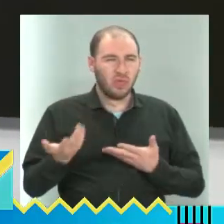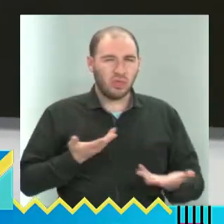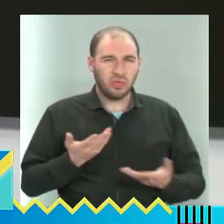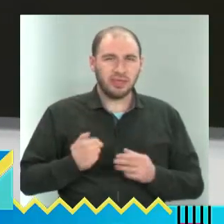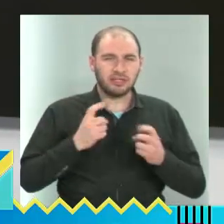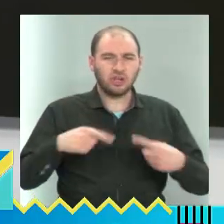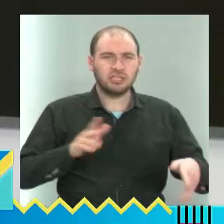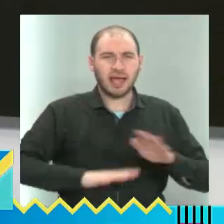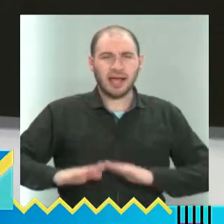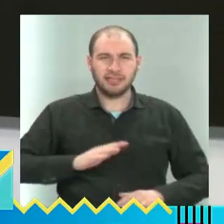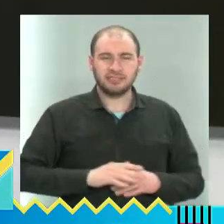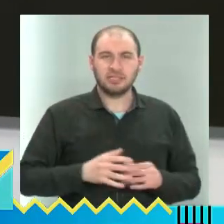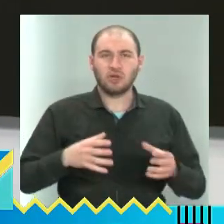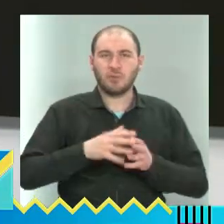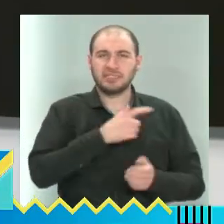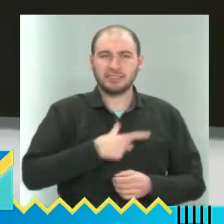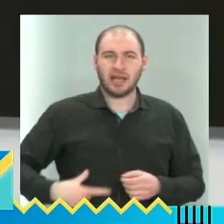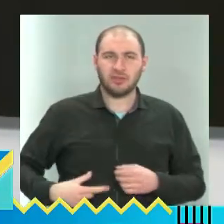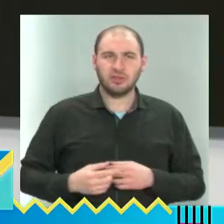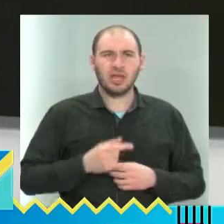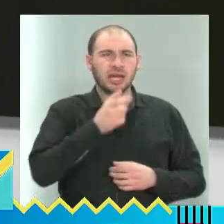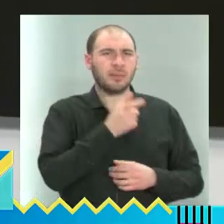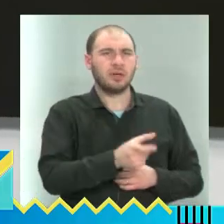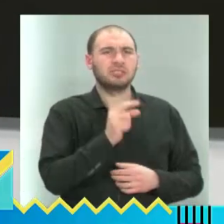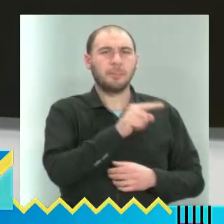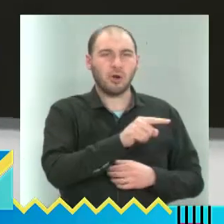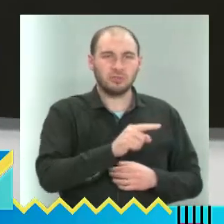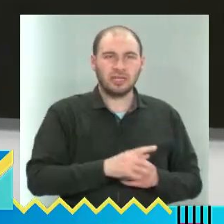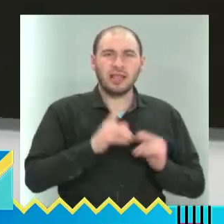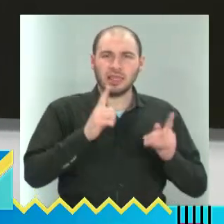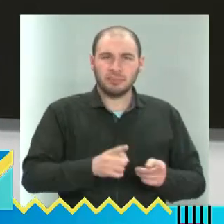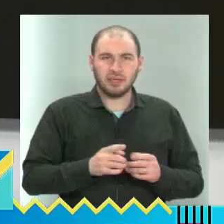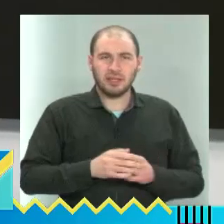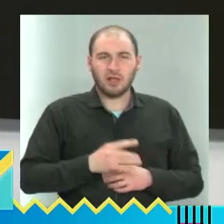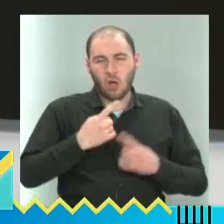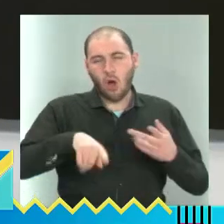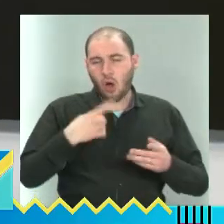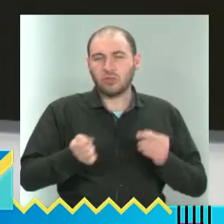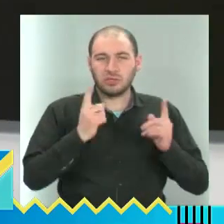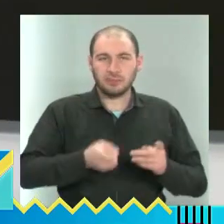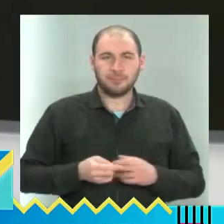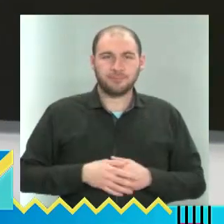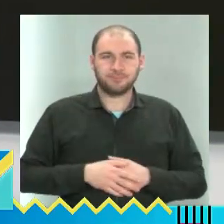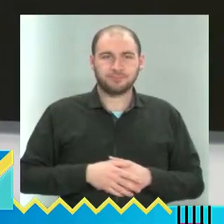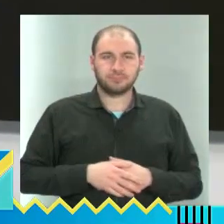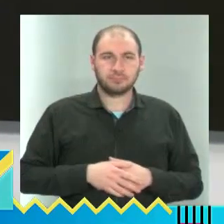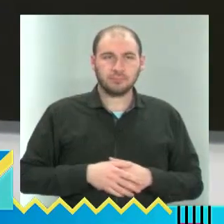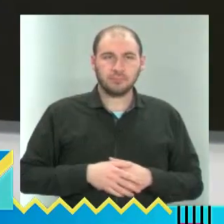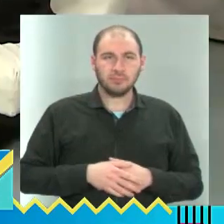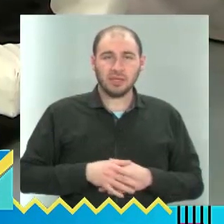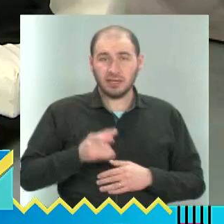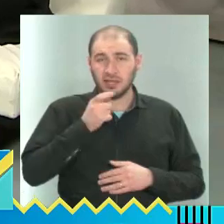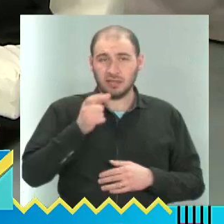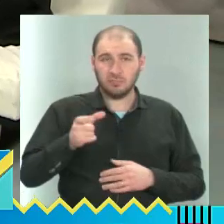al accionar que puede haber por parte del Estado. ¿Qué contestarías vos, Fernando? Y en términos de también otros casos que puedan haber ocurrido. Bueno, la